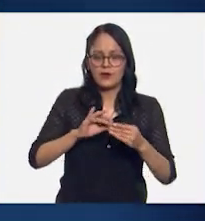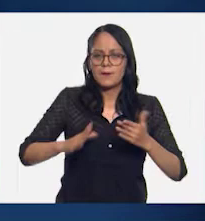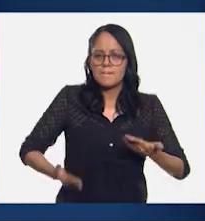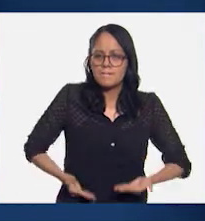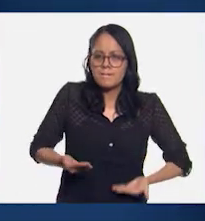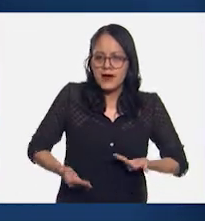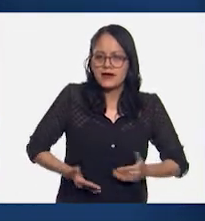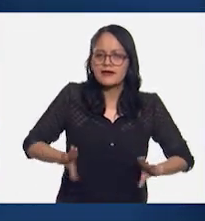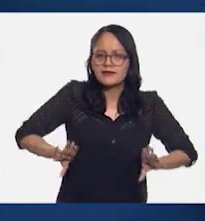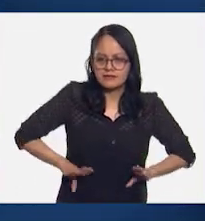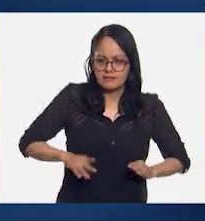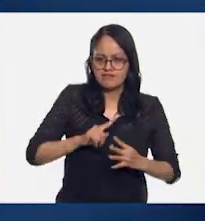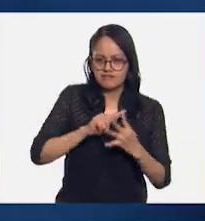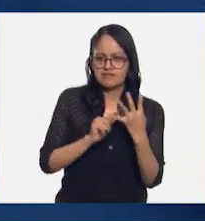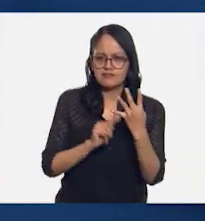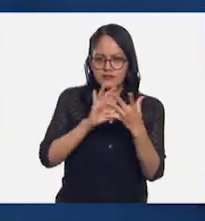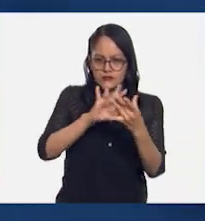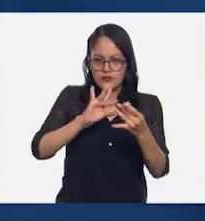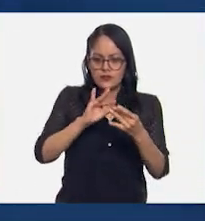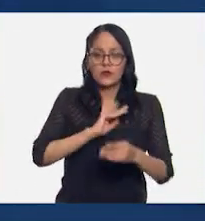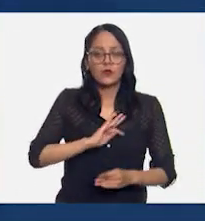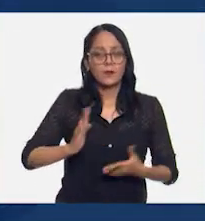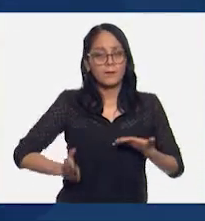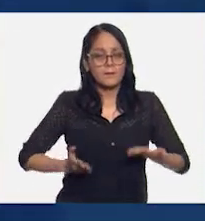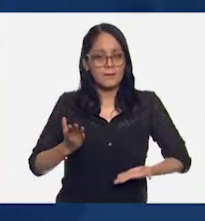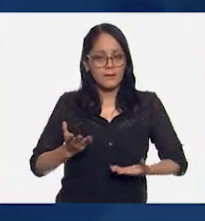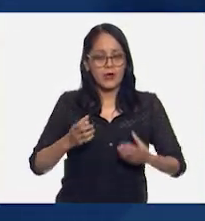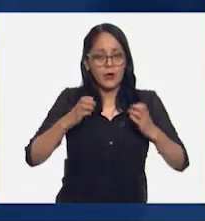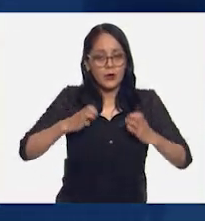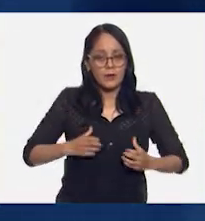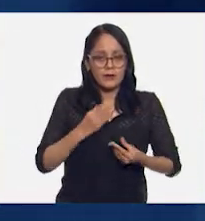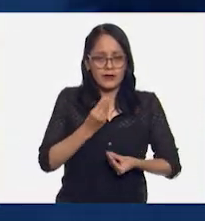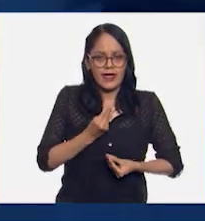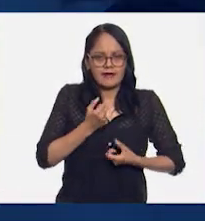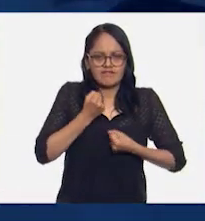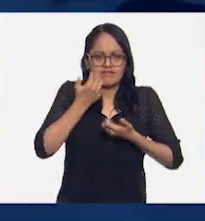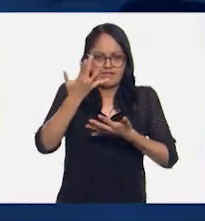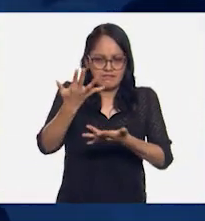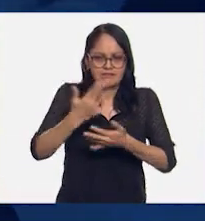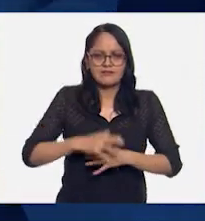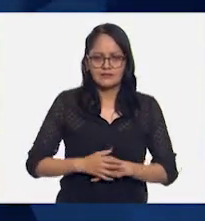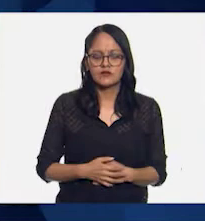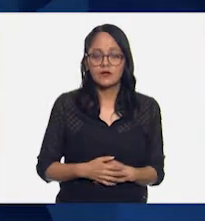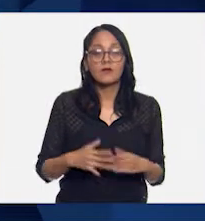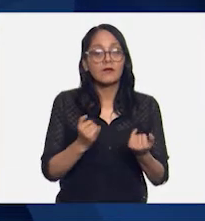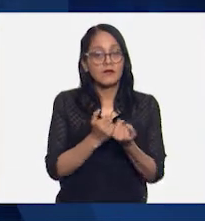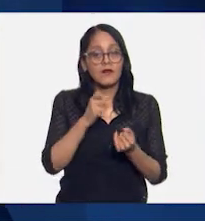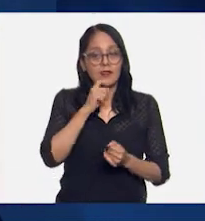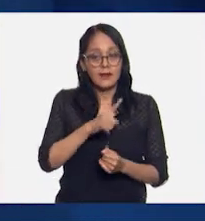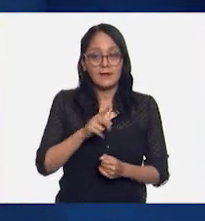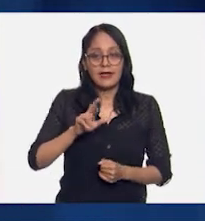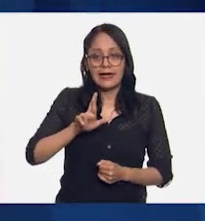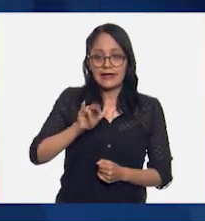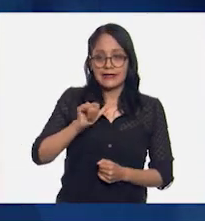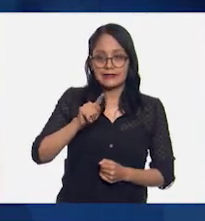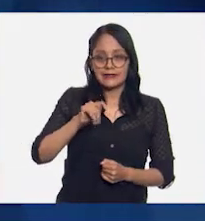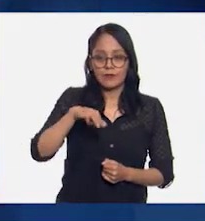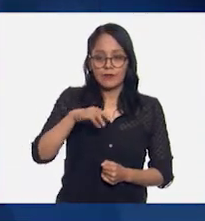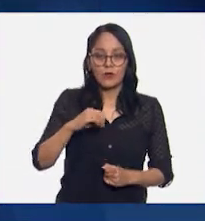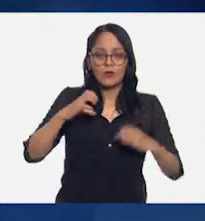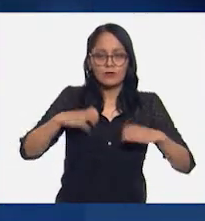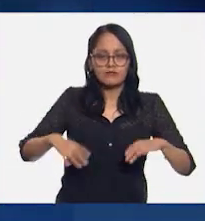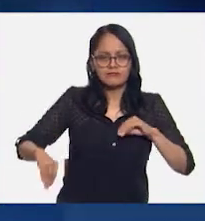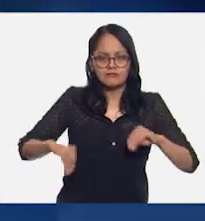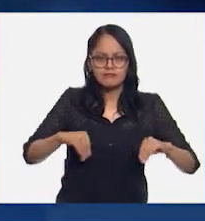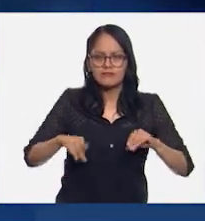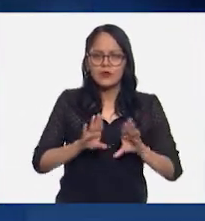danza, la posibilidad de expresarse por medio del cuerpo, y valga la redundancia, a través del ritmo del propio cuerpo, así